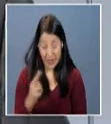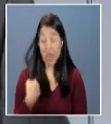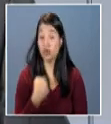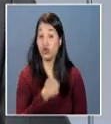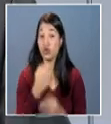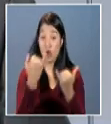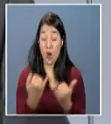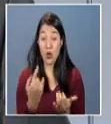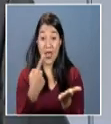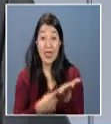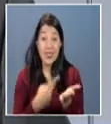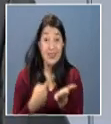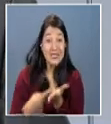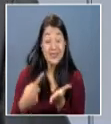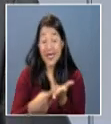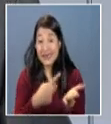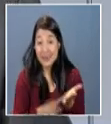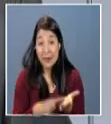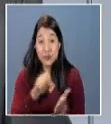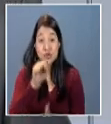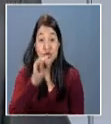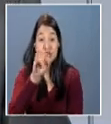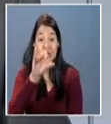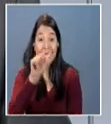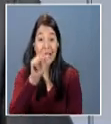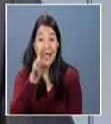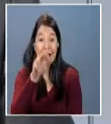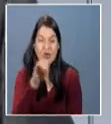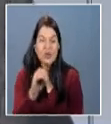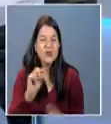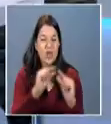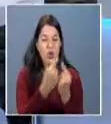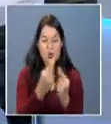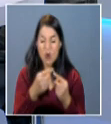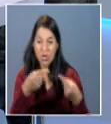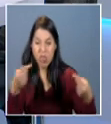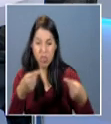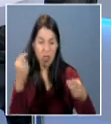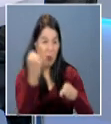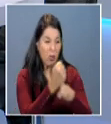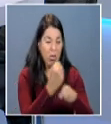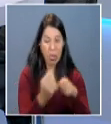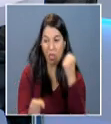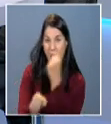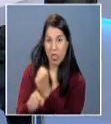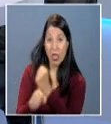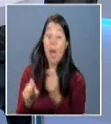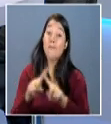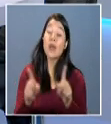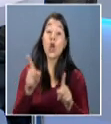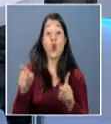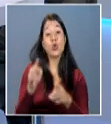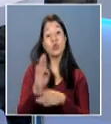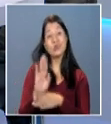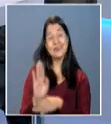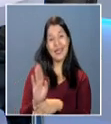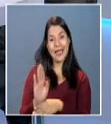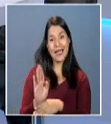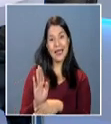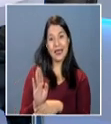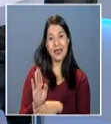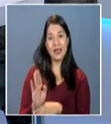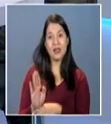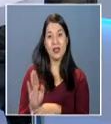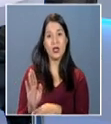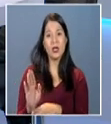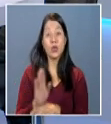discutiendo la problemática del sicariato en Costa Rica, las matanzas entre bandas, y resulta que hay un canal de televisión que a las 10 de la noche inauguró un curso gratuito de